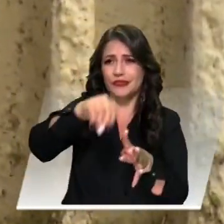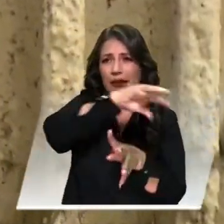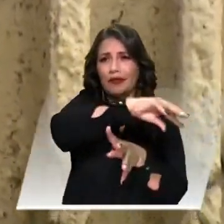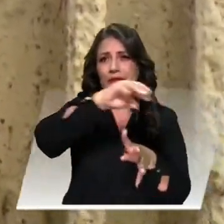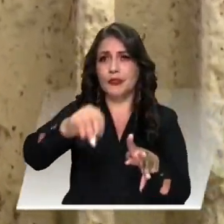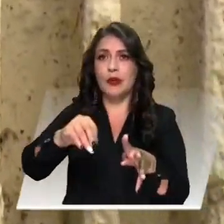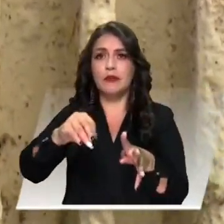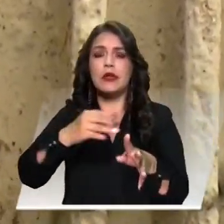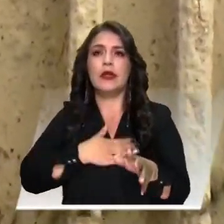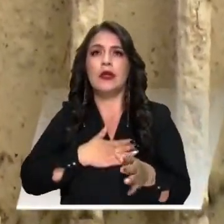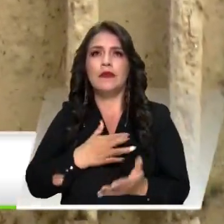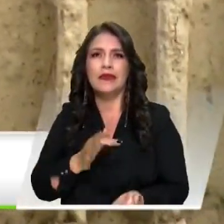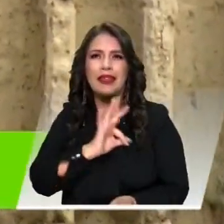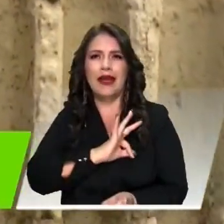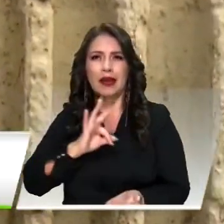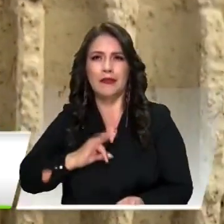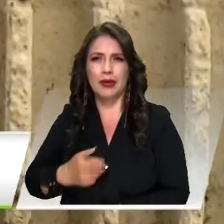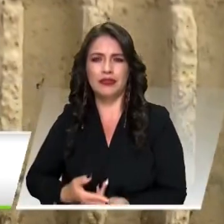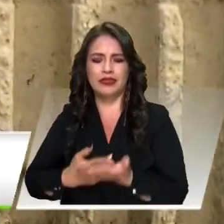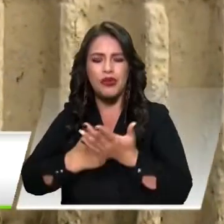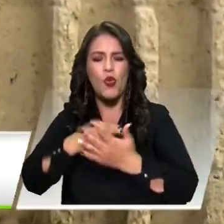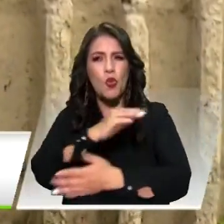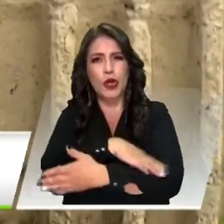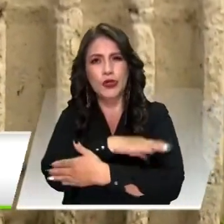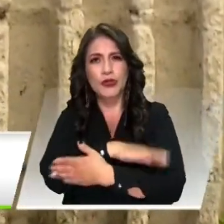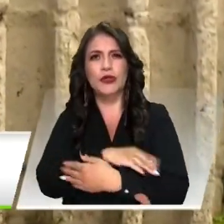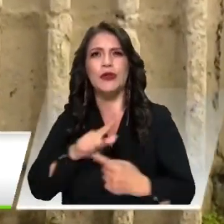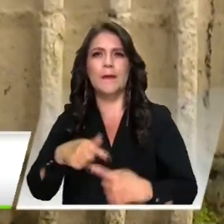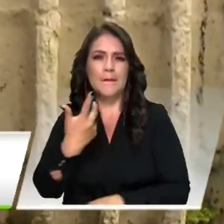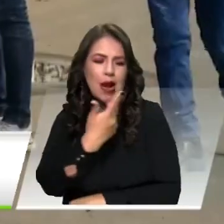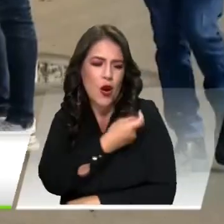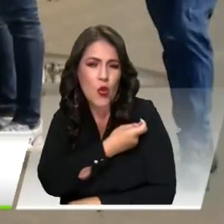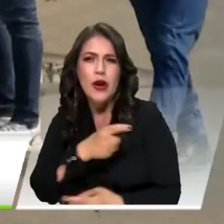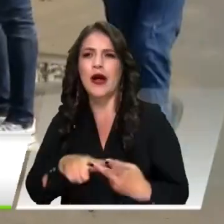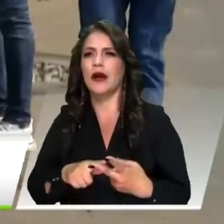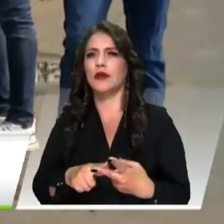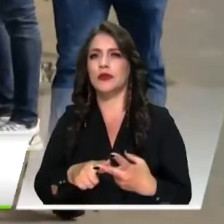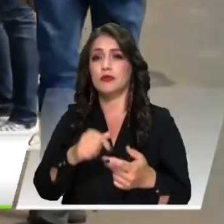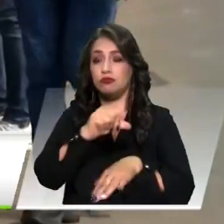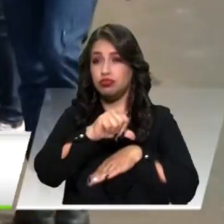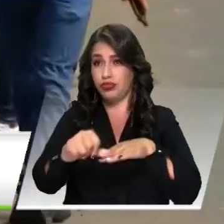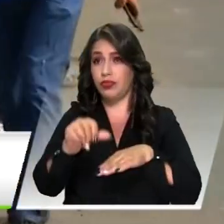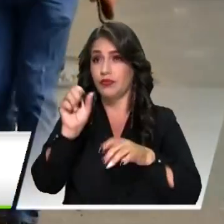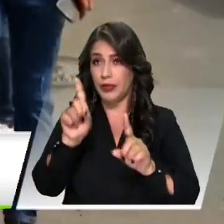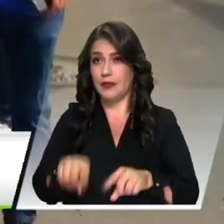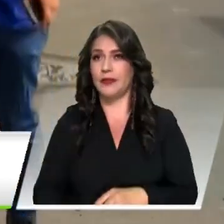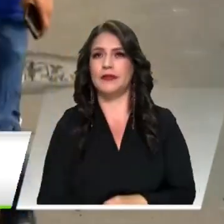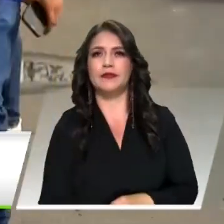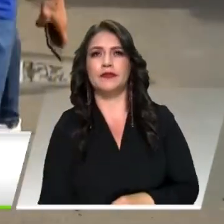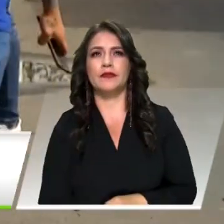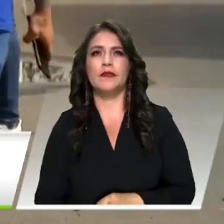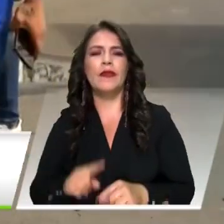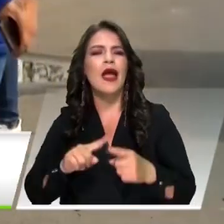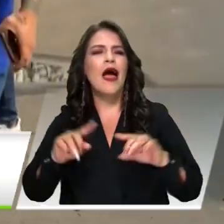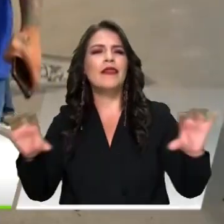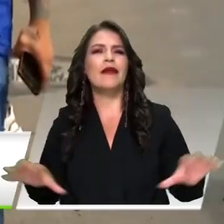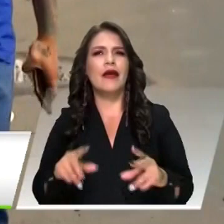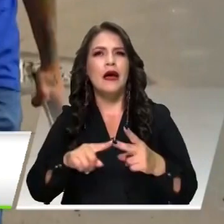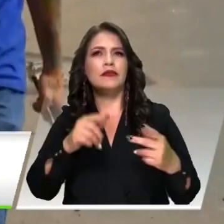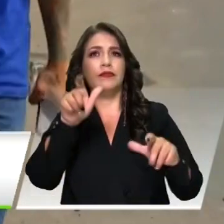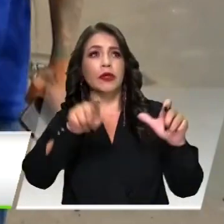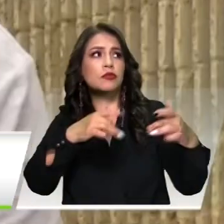para rehabilitarlos en comportamiento, vacunarlos y esterilizarlos. También cuentan con actividades voluntarias